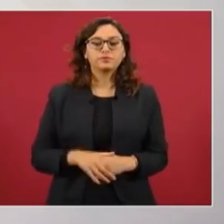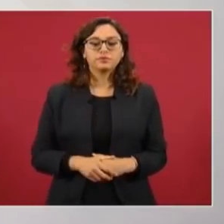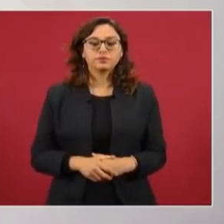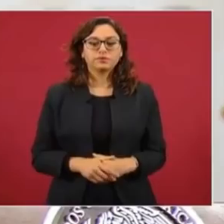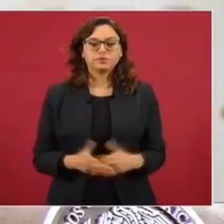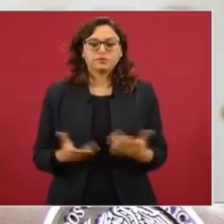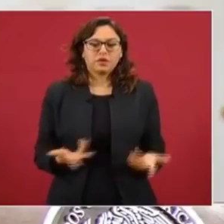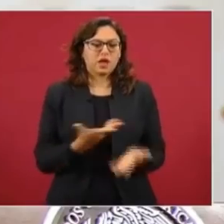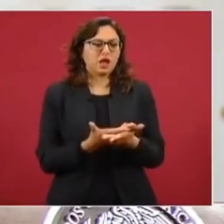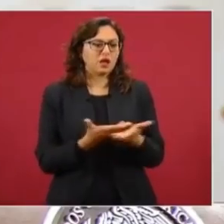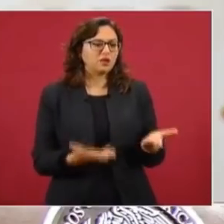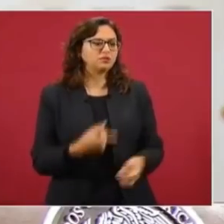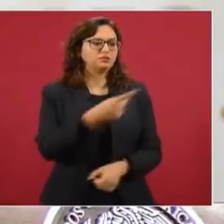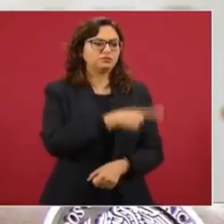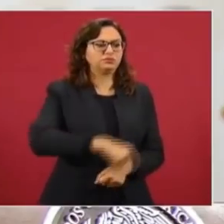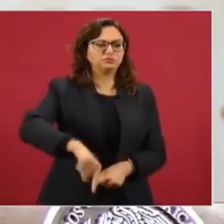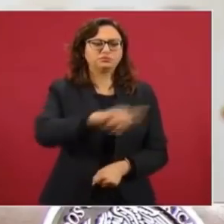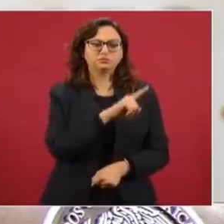defiende